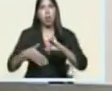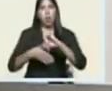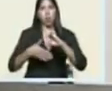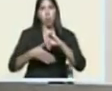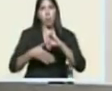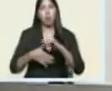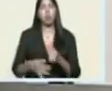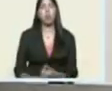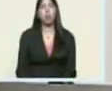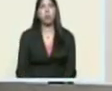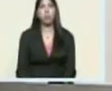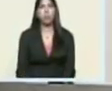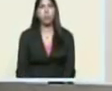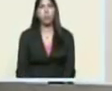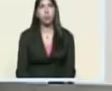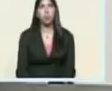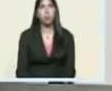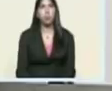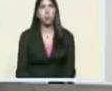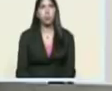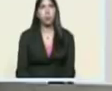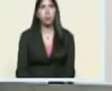allí.